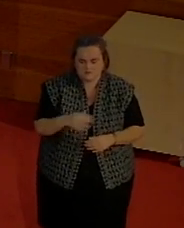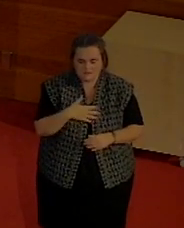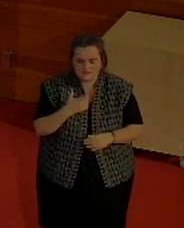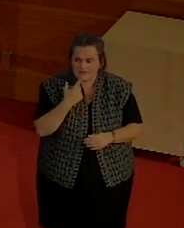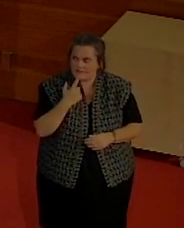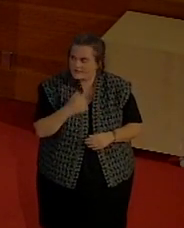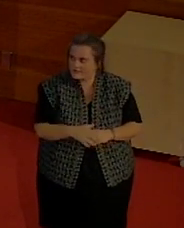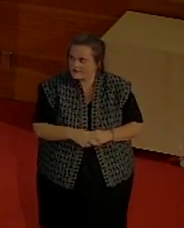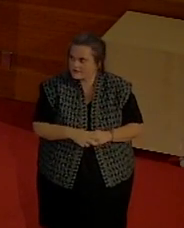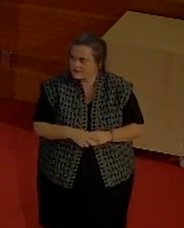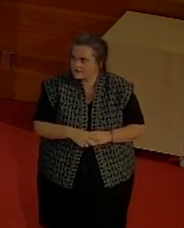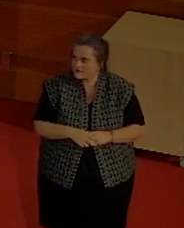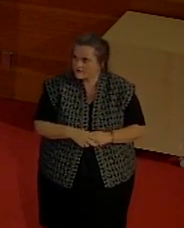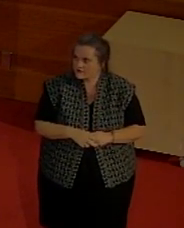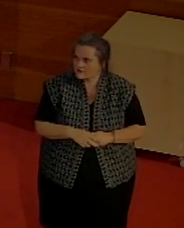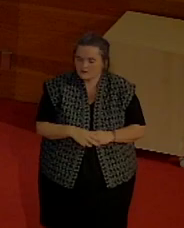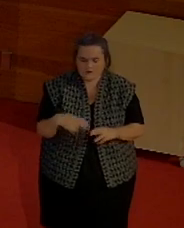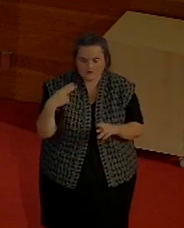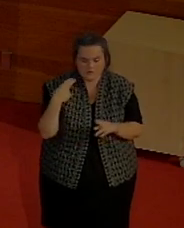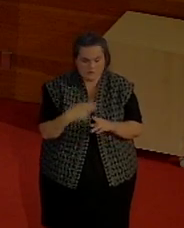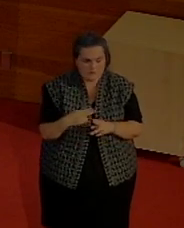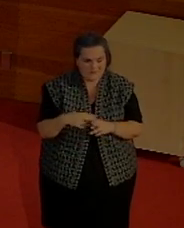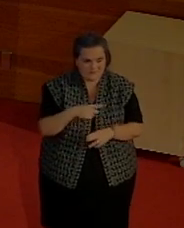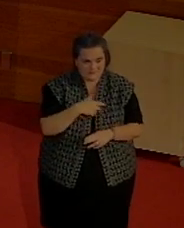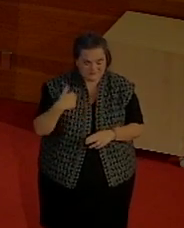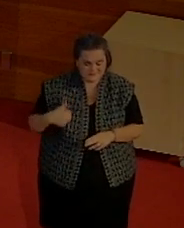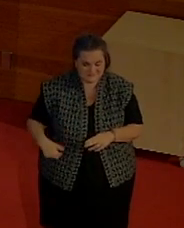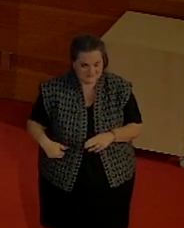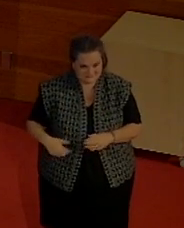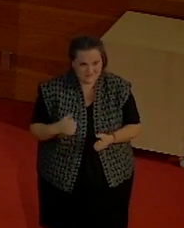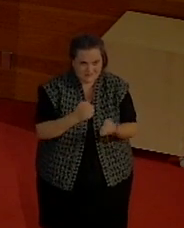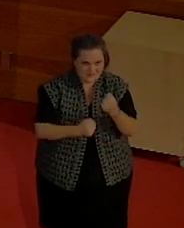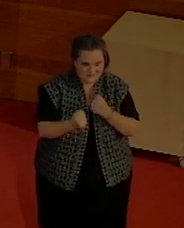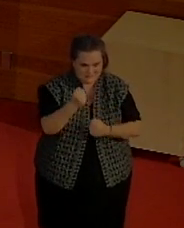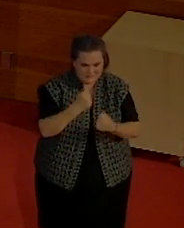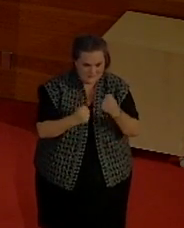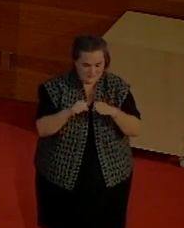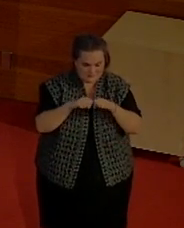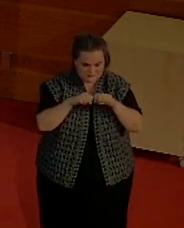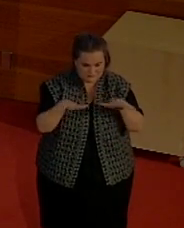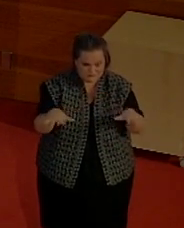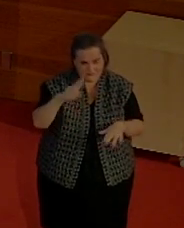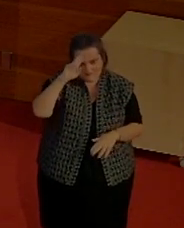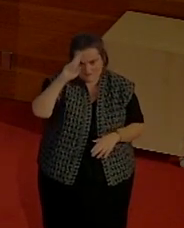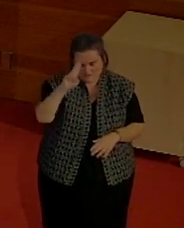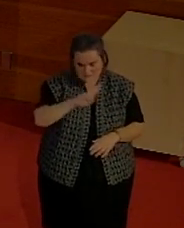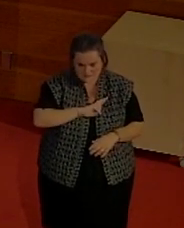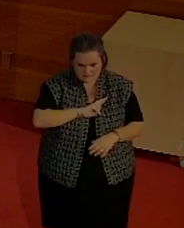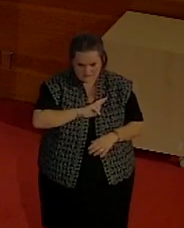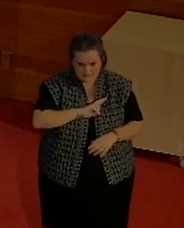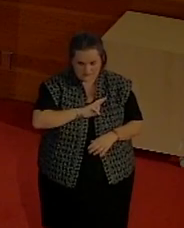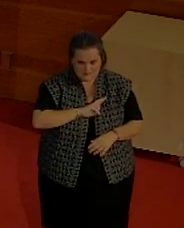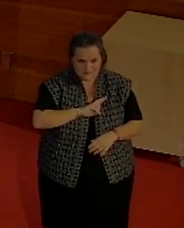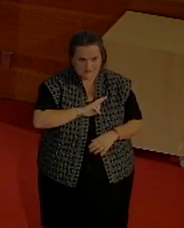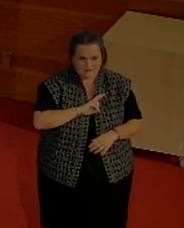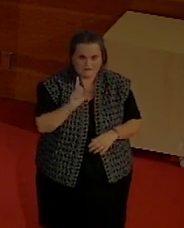la política de expansión de China es económica es militar Y de